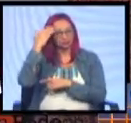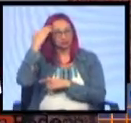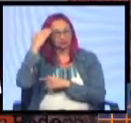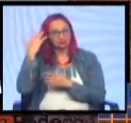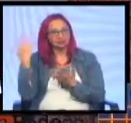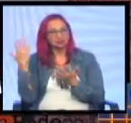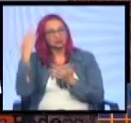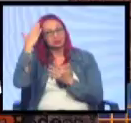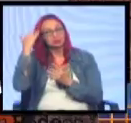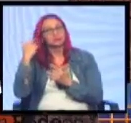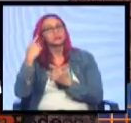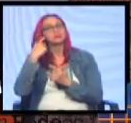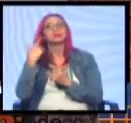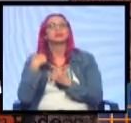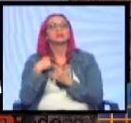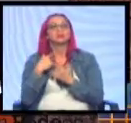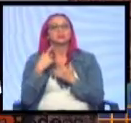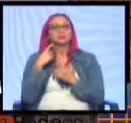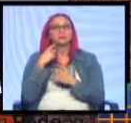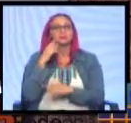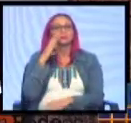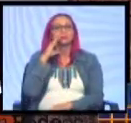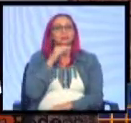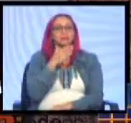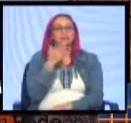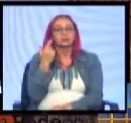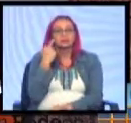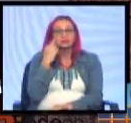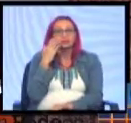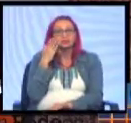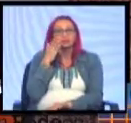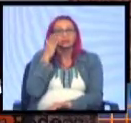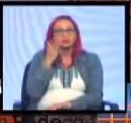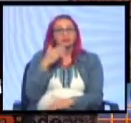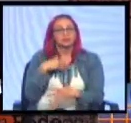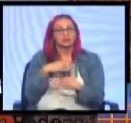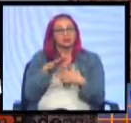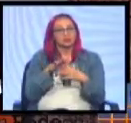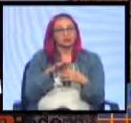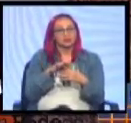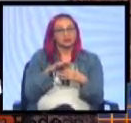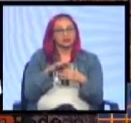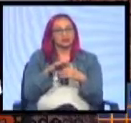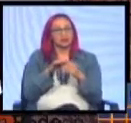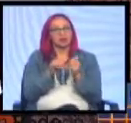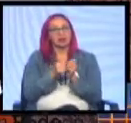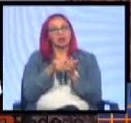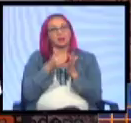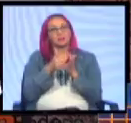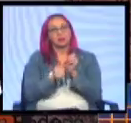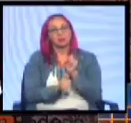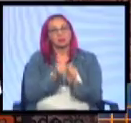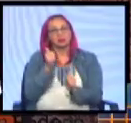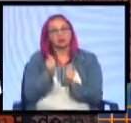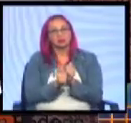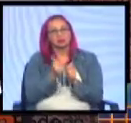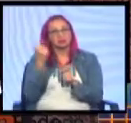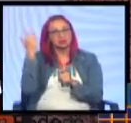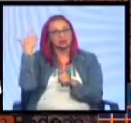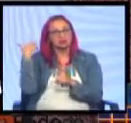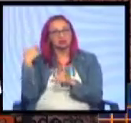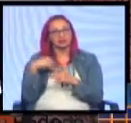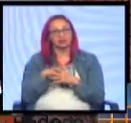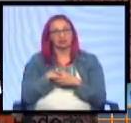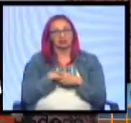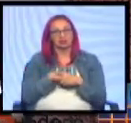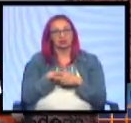cierto, porque yo supe y me di cuenta cuando yo pegué la serie del mayor, el mayor lo habían devuelto porque yo se lo